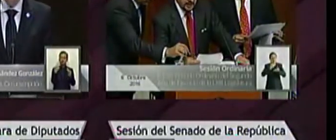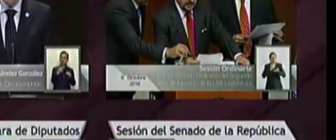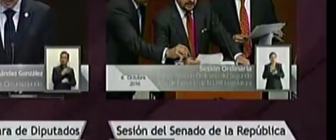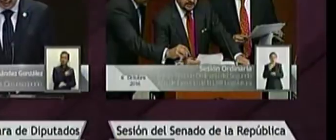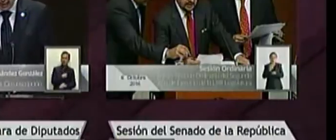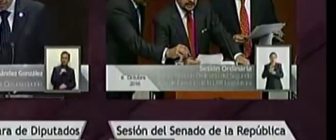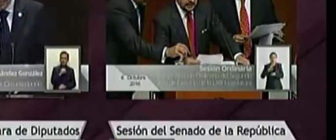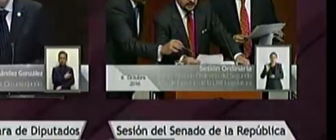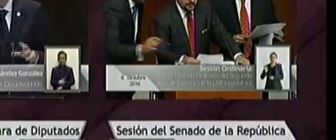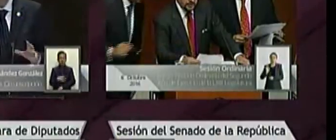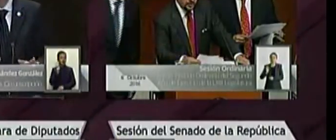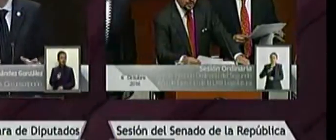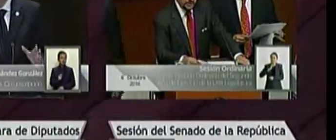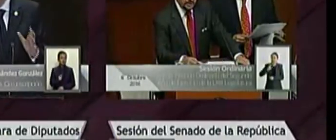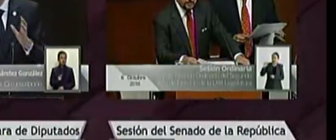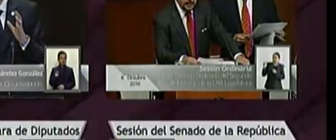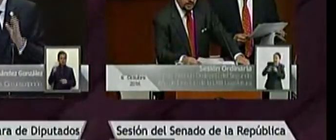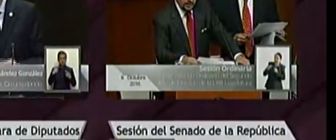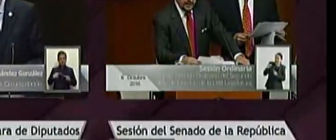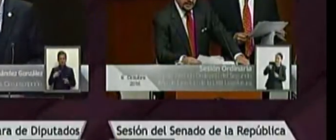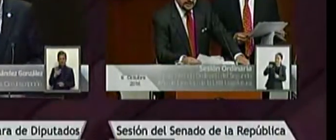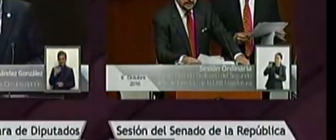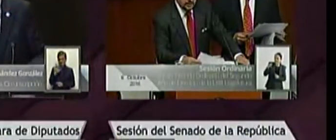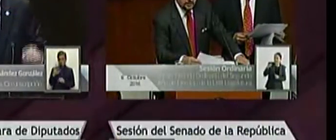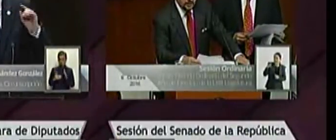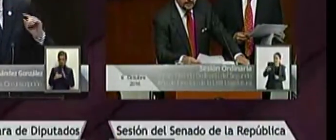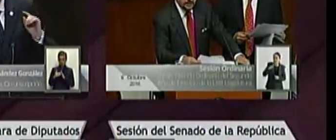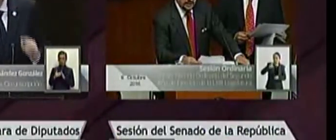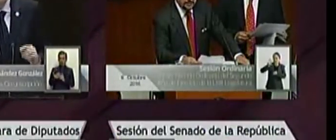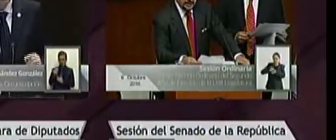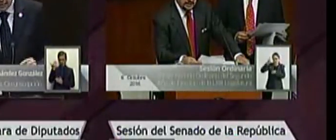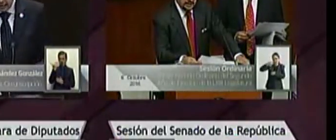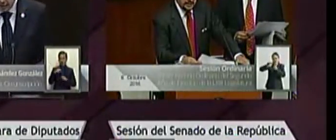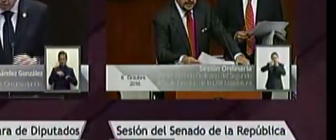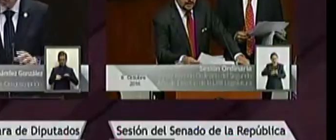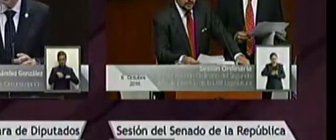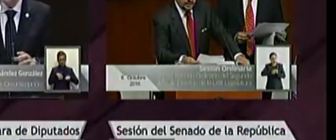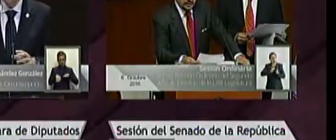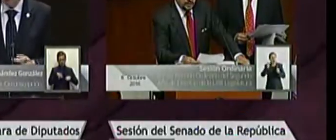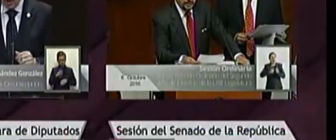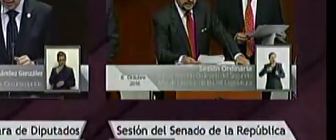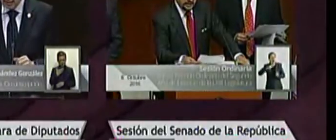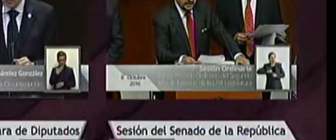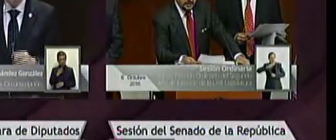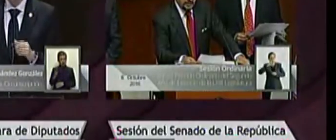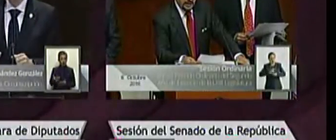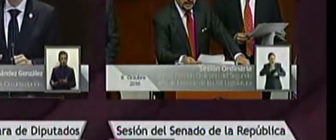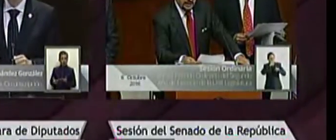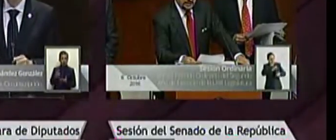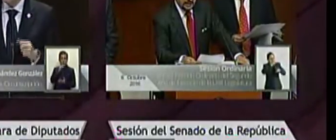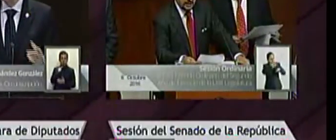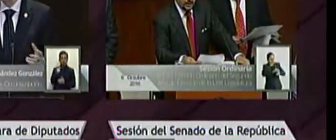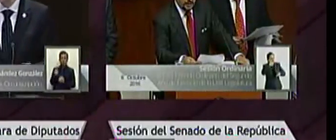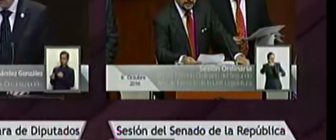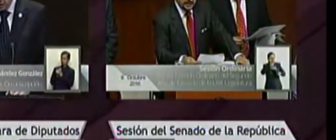5 millones de mexicanos que salieron de la actividad productiva y que desgraciadamente no tienen cómo valerse por sí